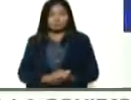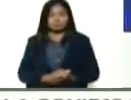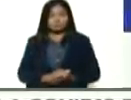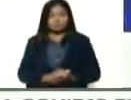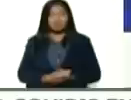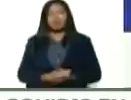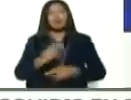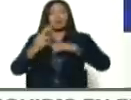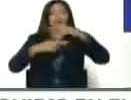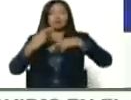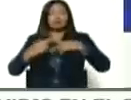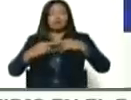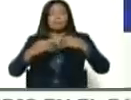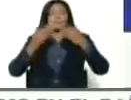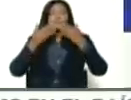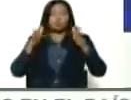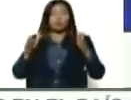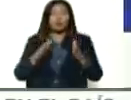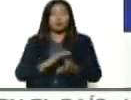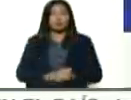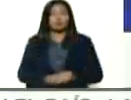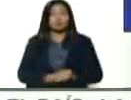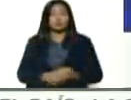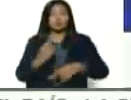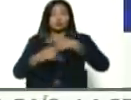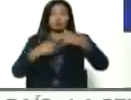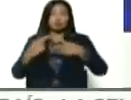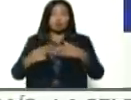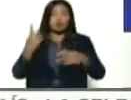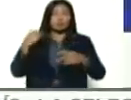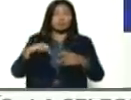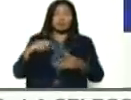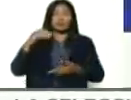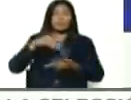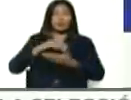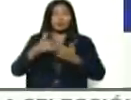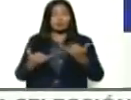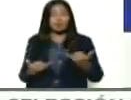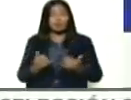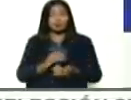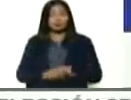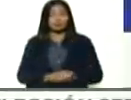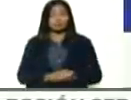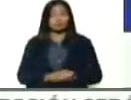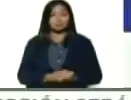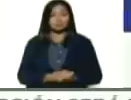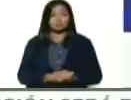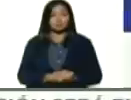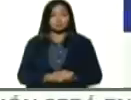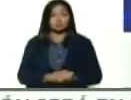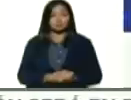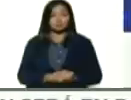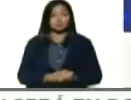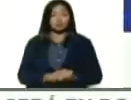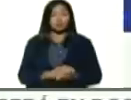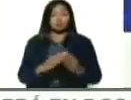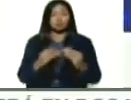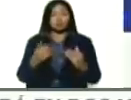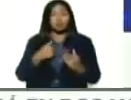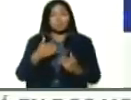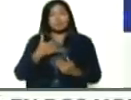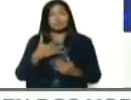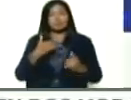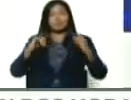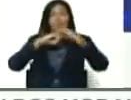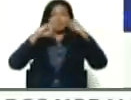popular una revolución que tiene los pies sobre la tierra estoy muy feliz